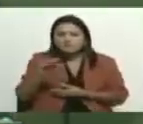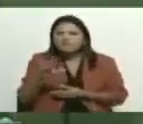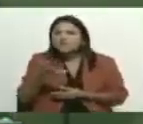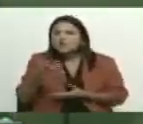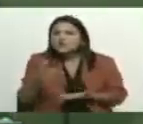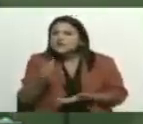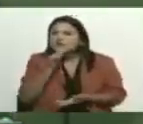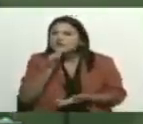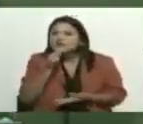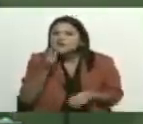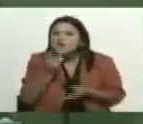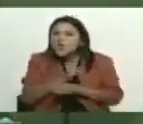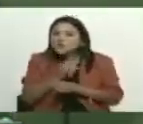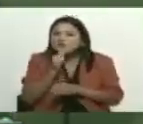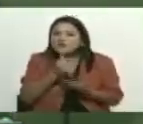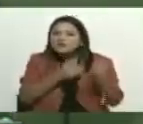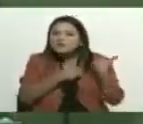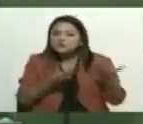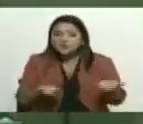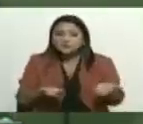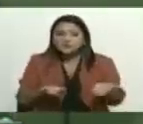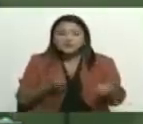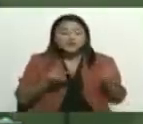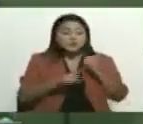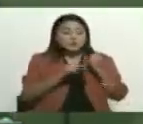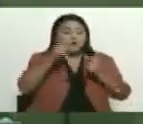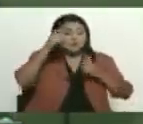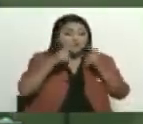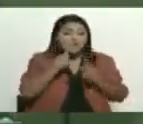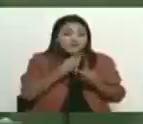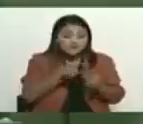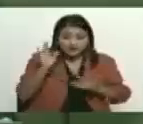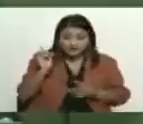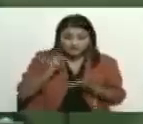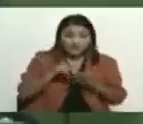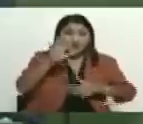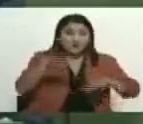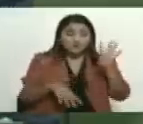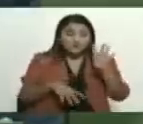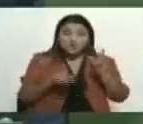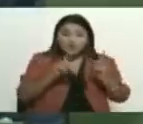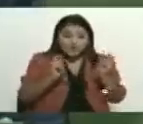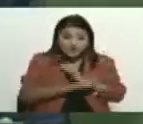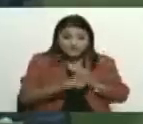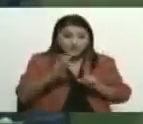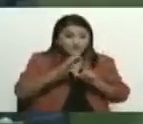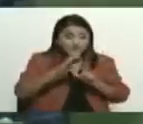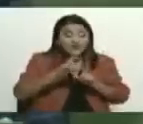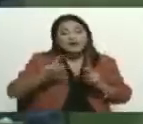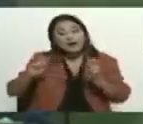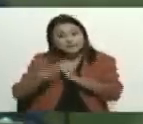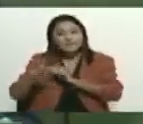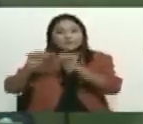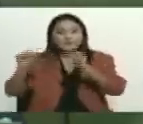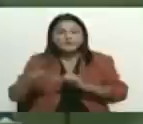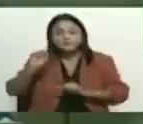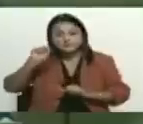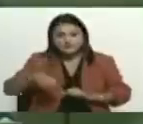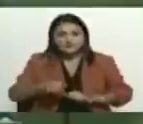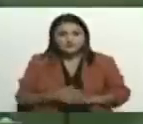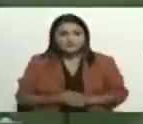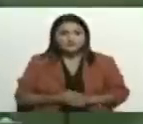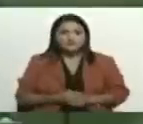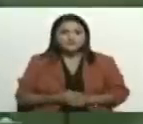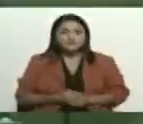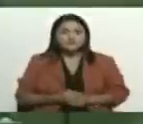y quién los tiene. Como dijo el comandante Chávez hace 14 años, no cambiemos el clima, cambiemos el sistema. Señor